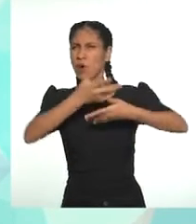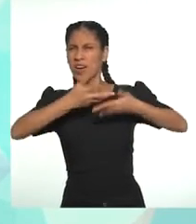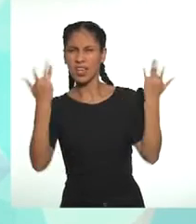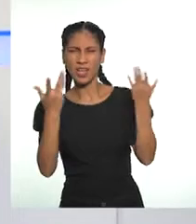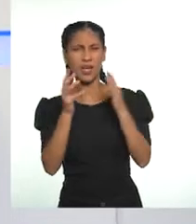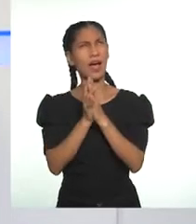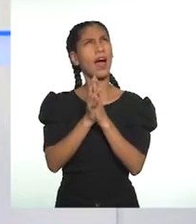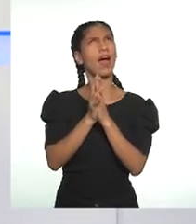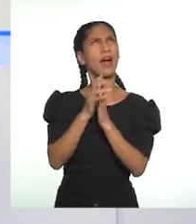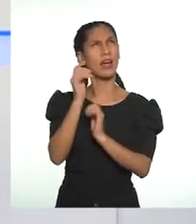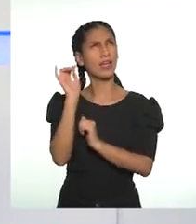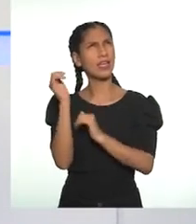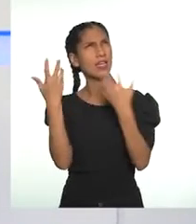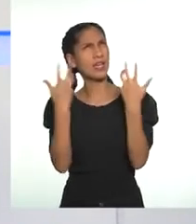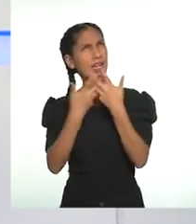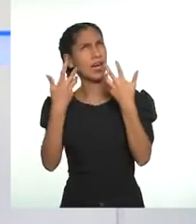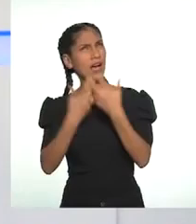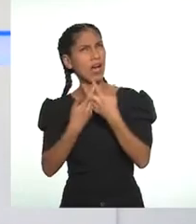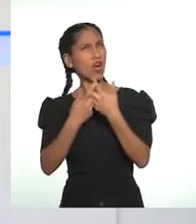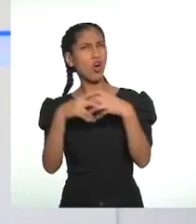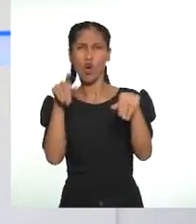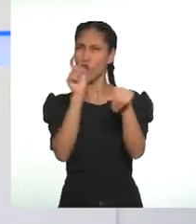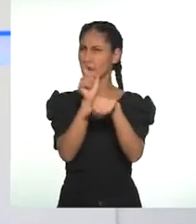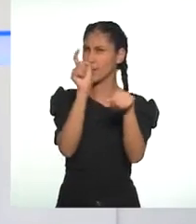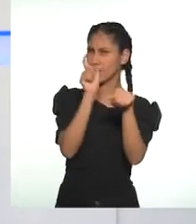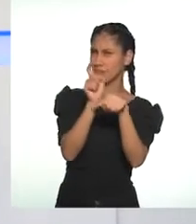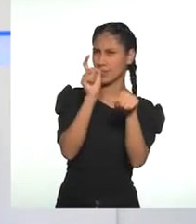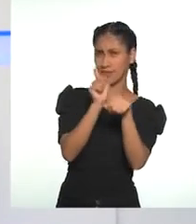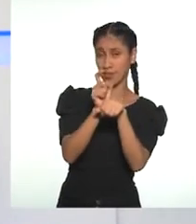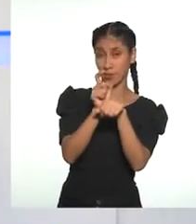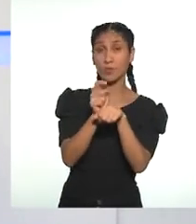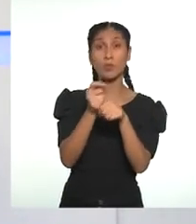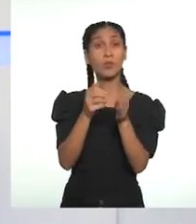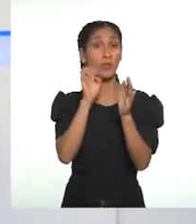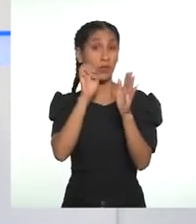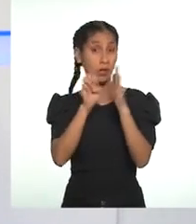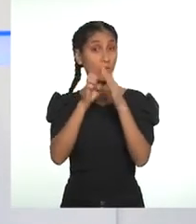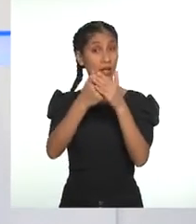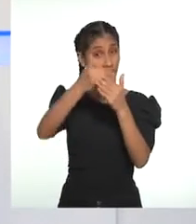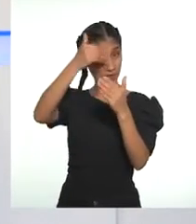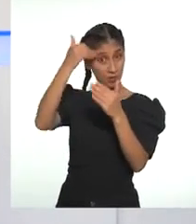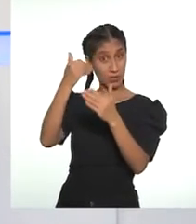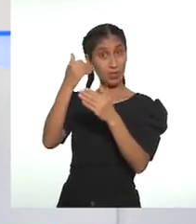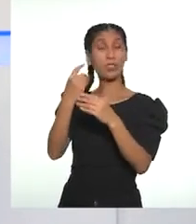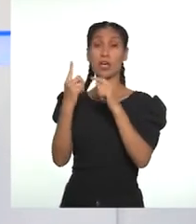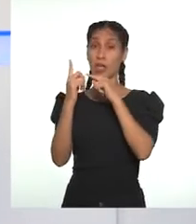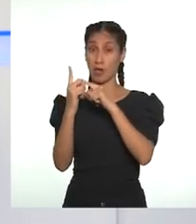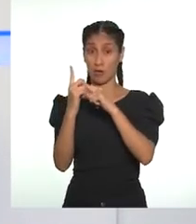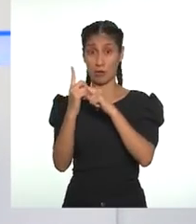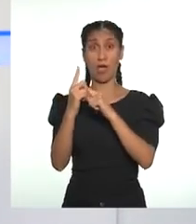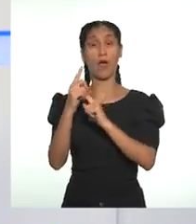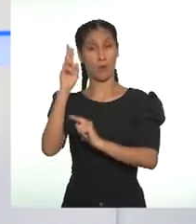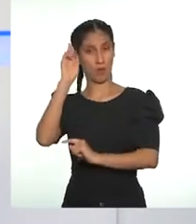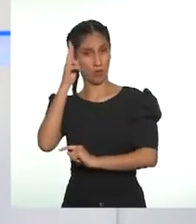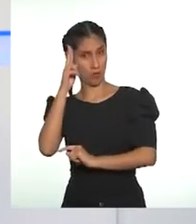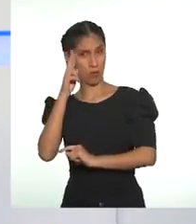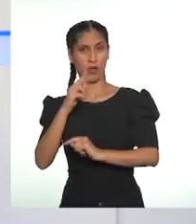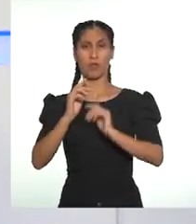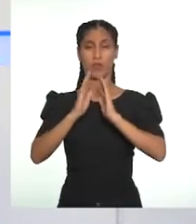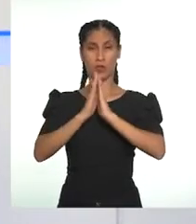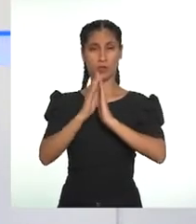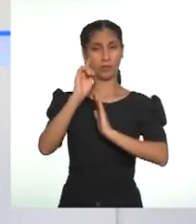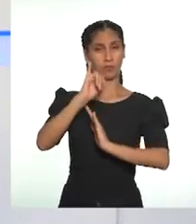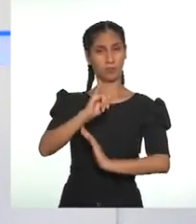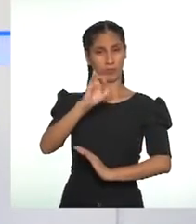le suena? Suena a instructor. Por ejemplo, hace unos programas tuvimos como invitada a una instructora de yoga. Cuando uno